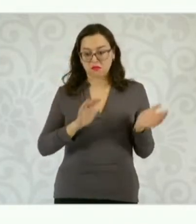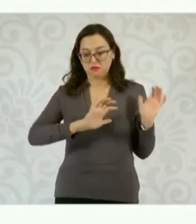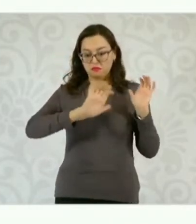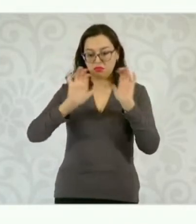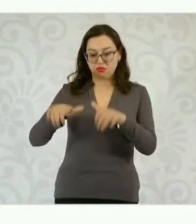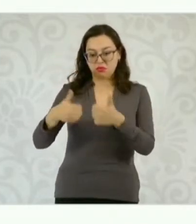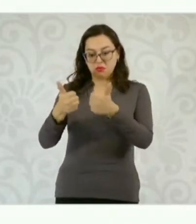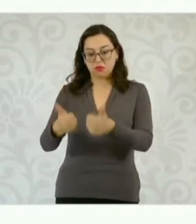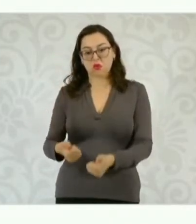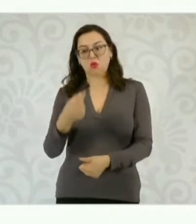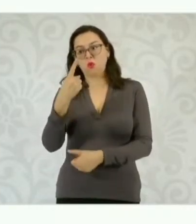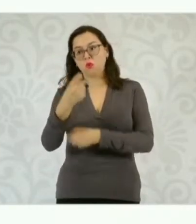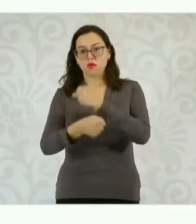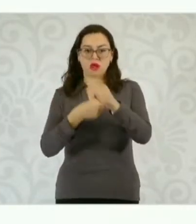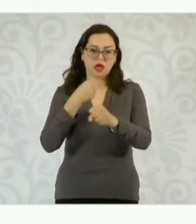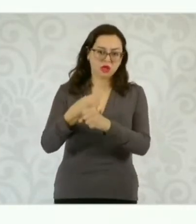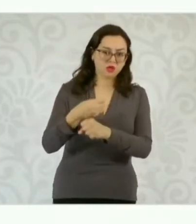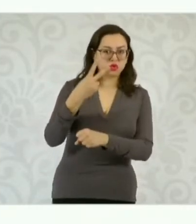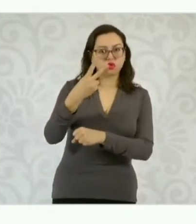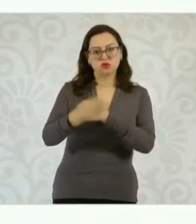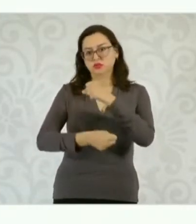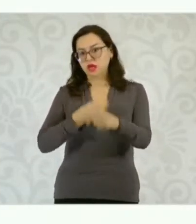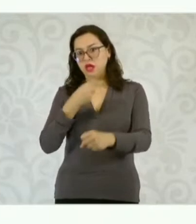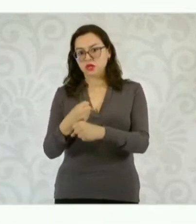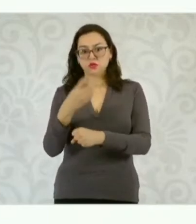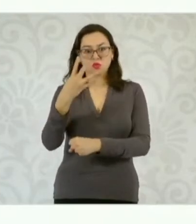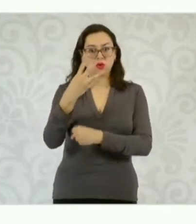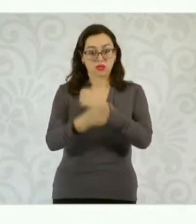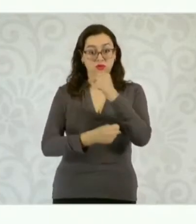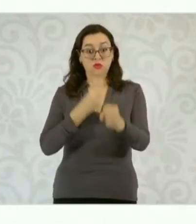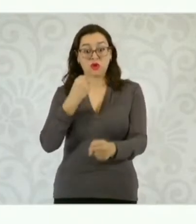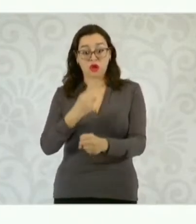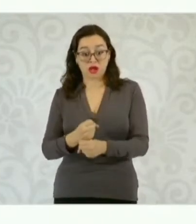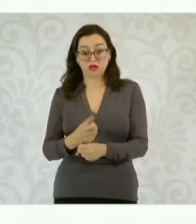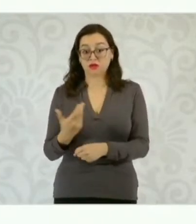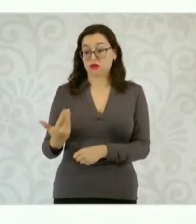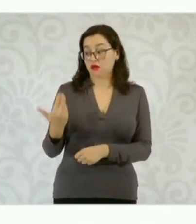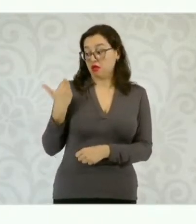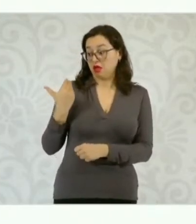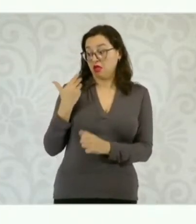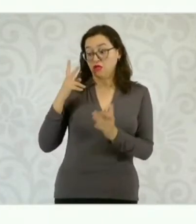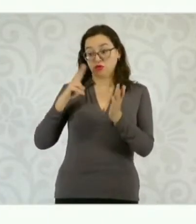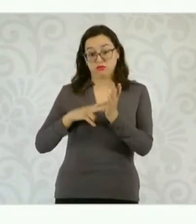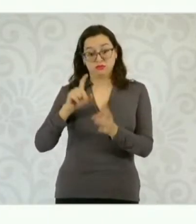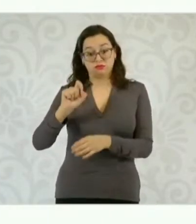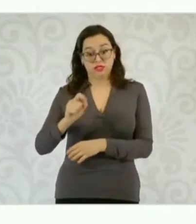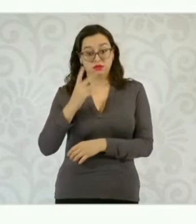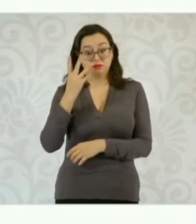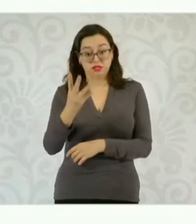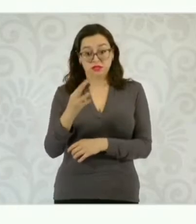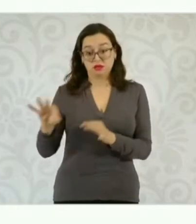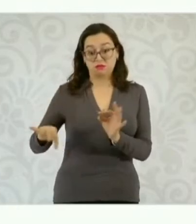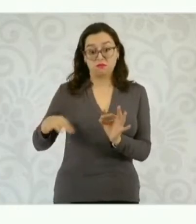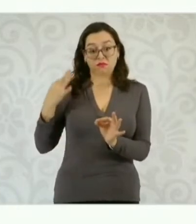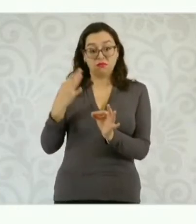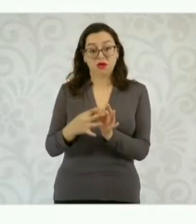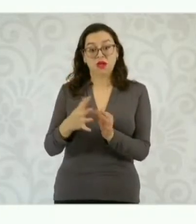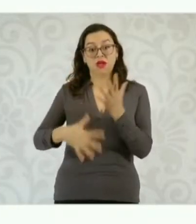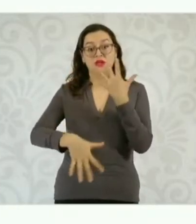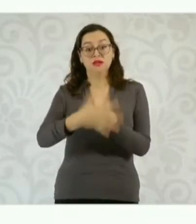residencias de 2, 3, 4 años y por eso este 2024 que acaba de concluir, llegamos a nuestro máximo histórico de hasta